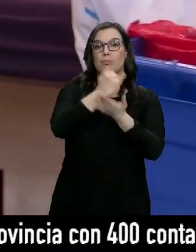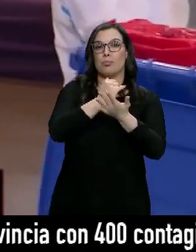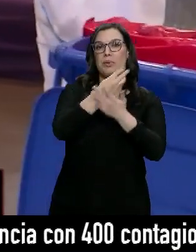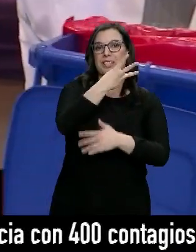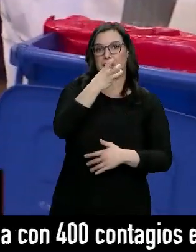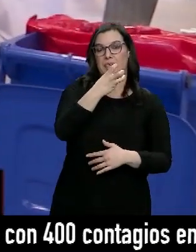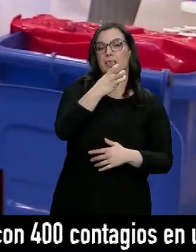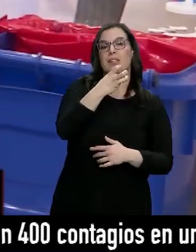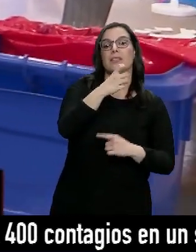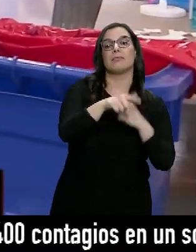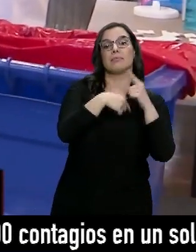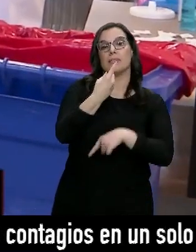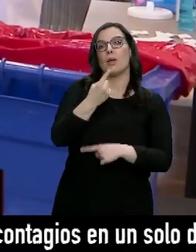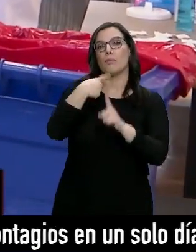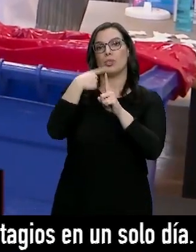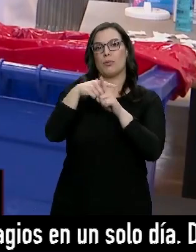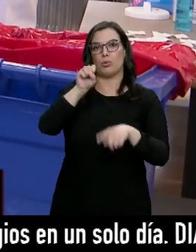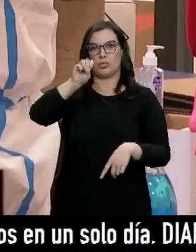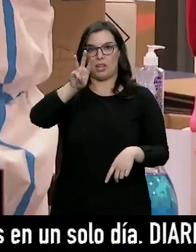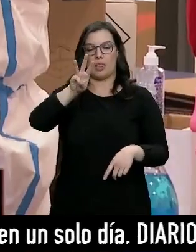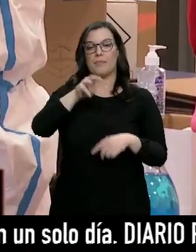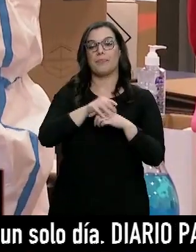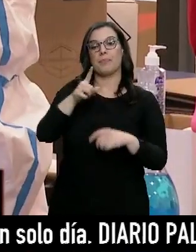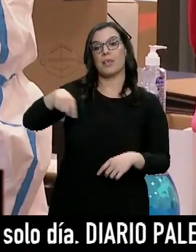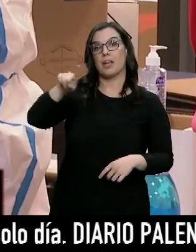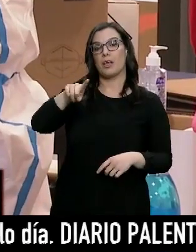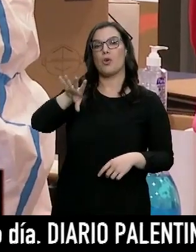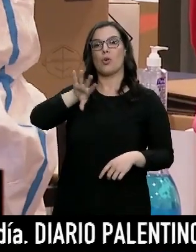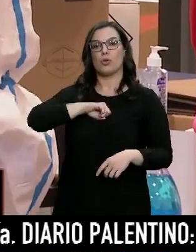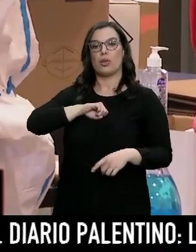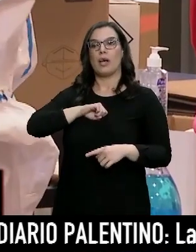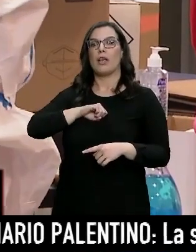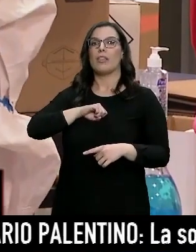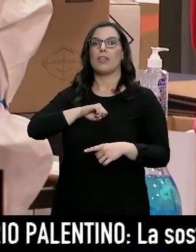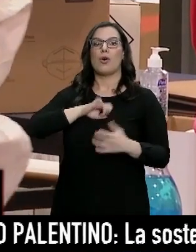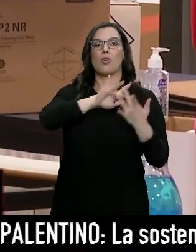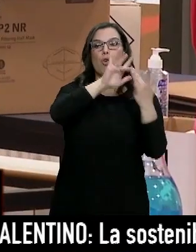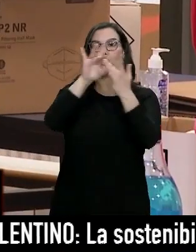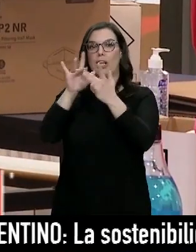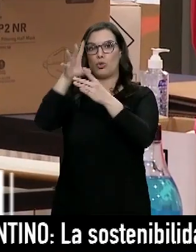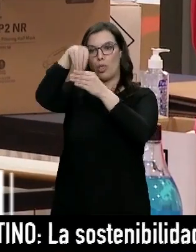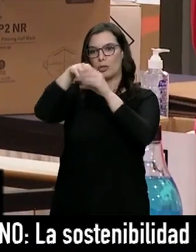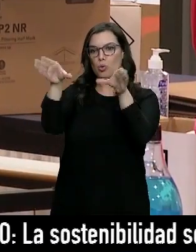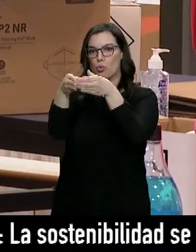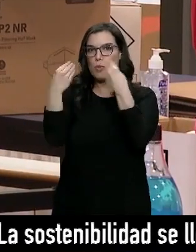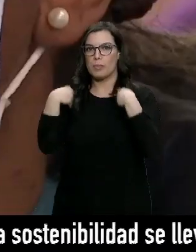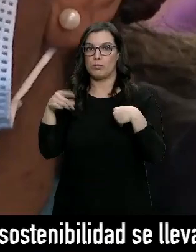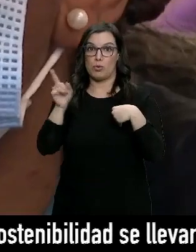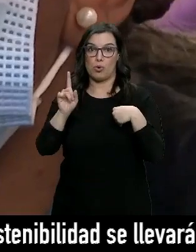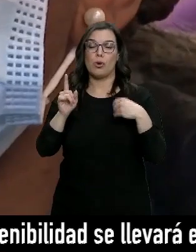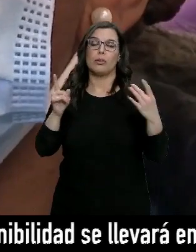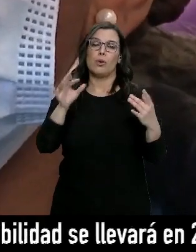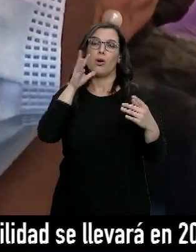realizadas se han registrado 13 positivos. Los contagiados no están relacionados entre sí y permanecen aislados en sus